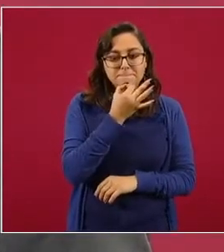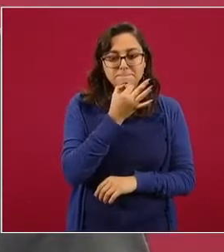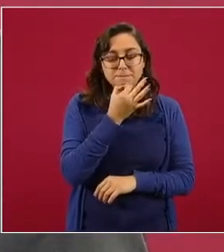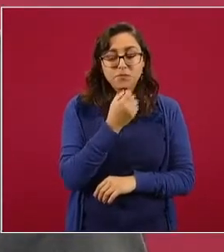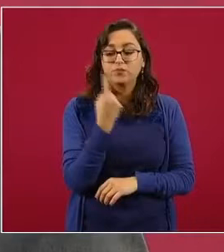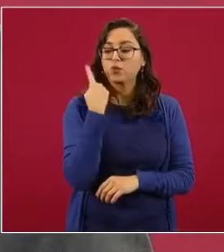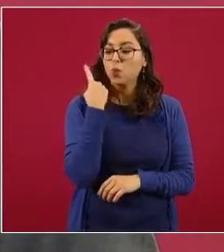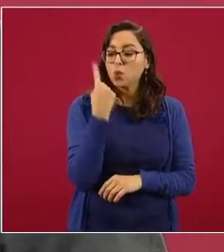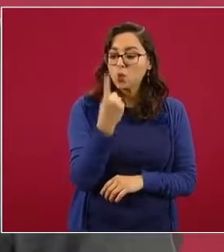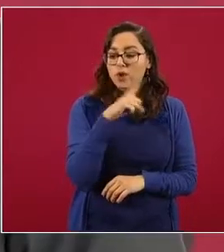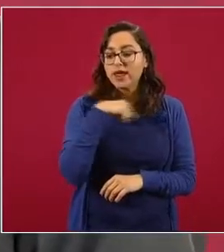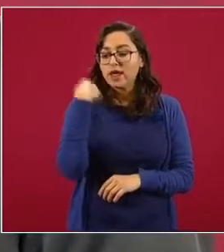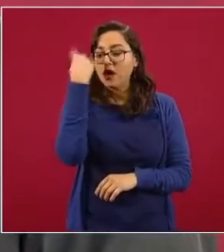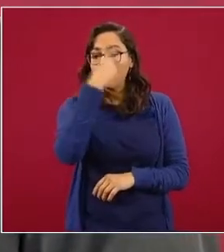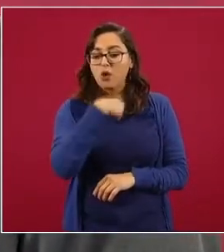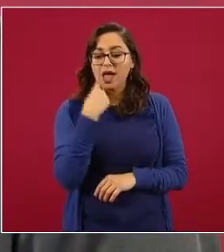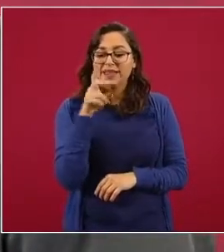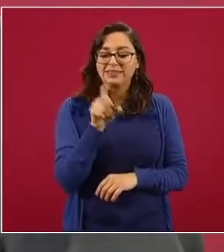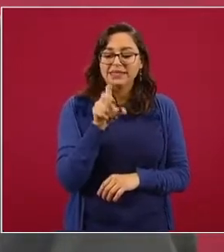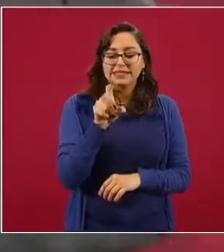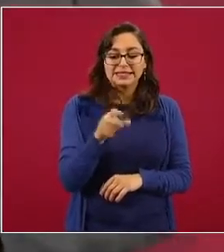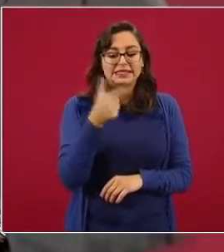1 hora 37 minutos